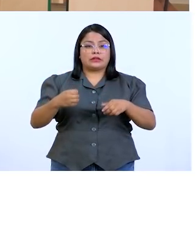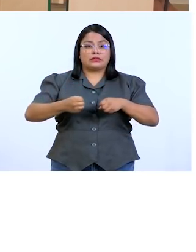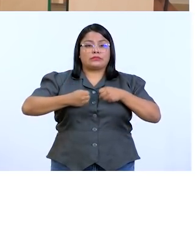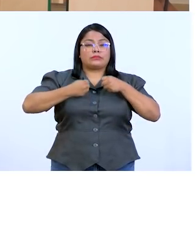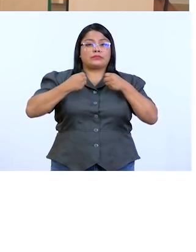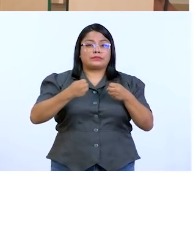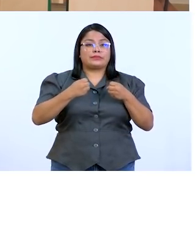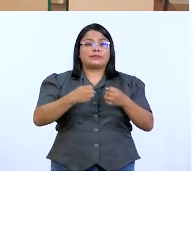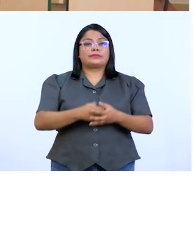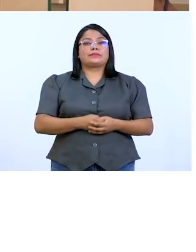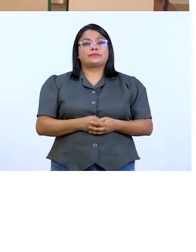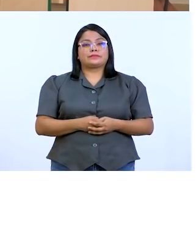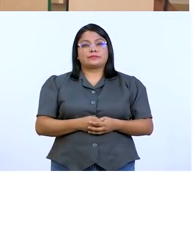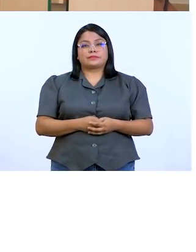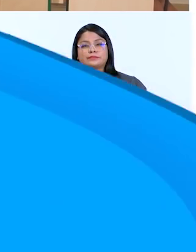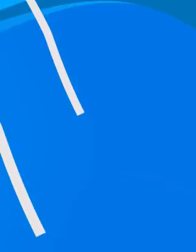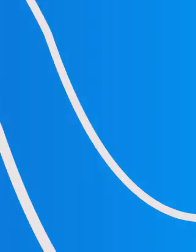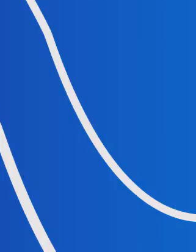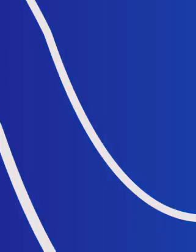de refuerzo.